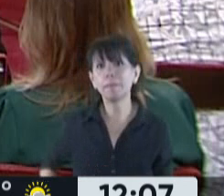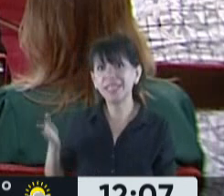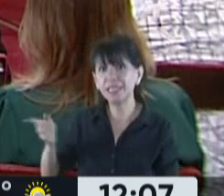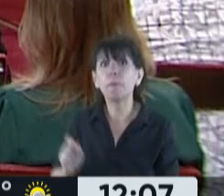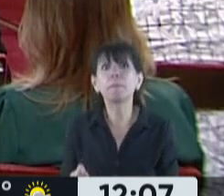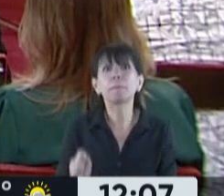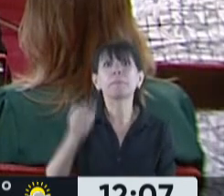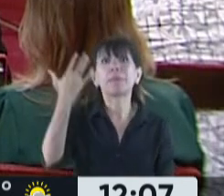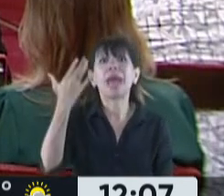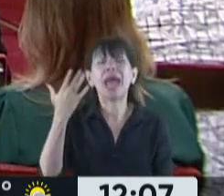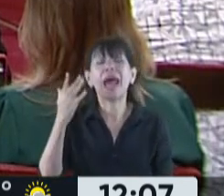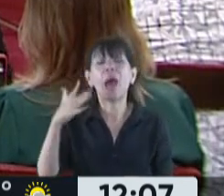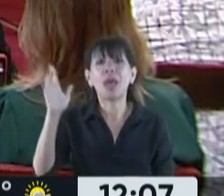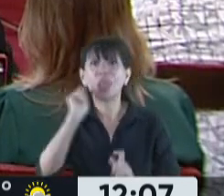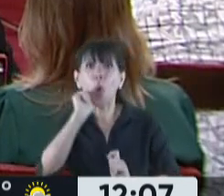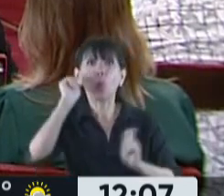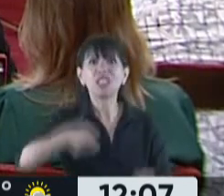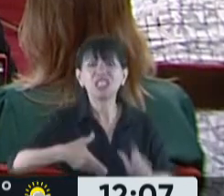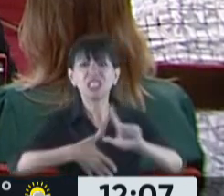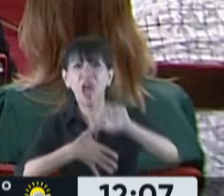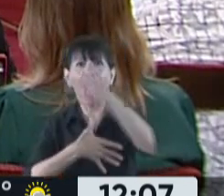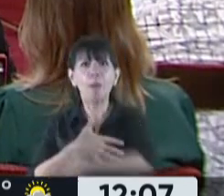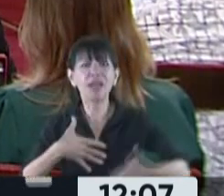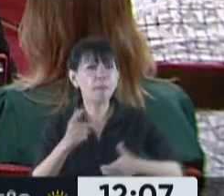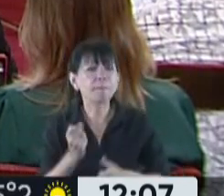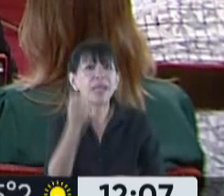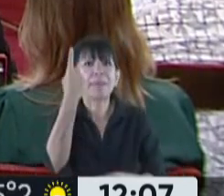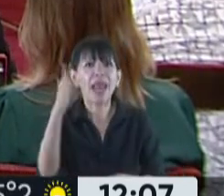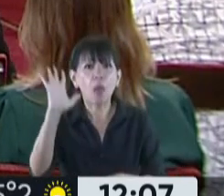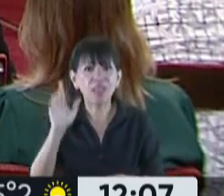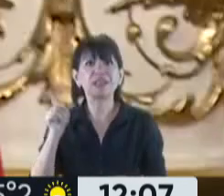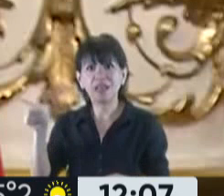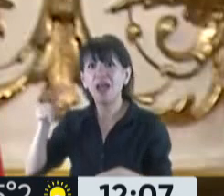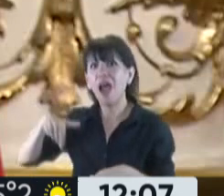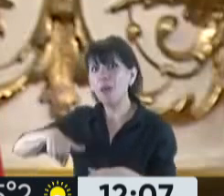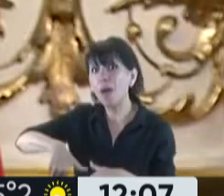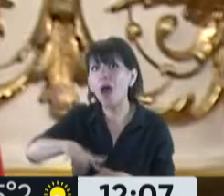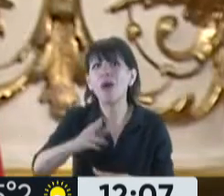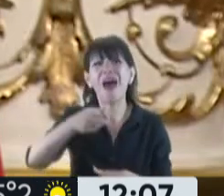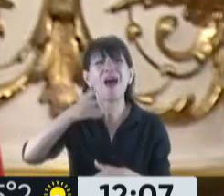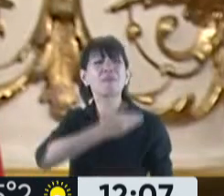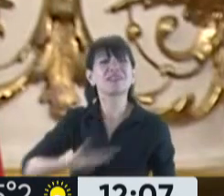visita a América Latina. Lo va a ver a mis queridos amigos Gabriel Boric y